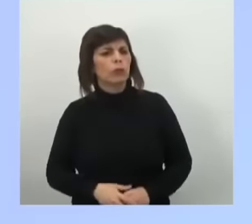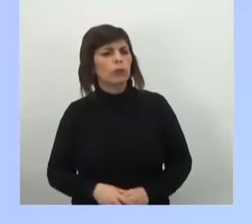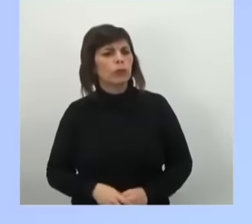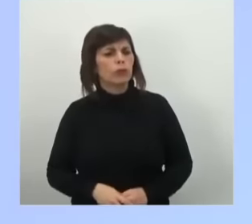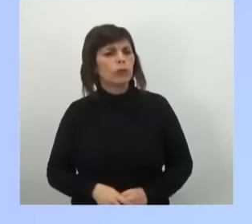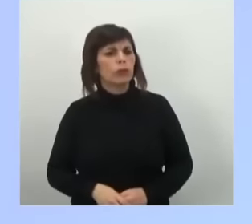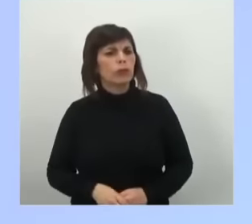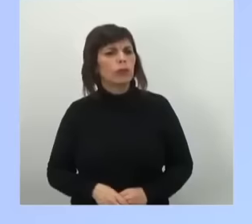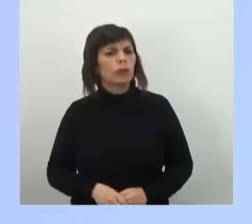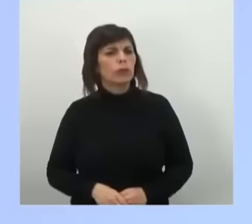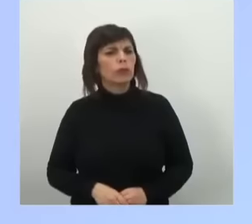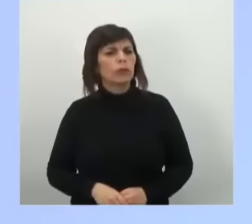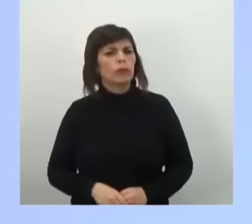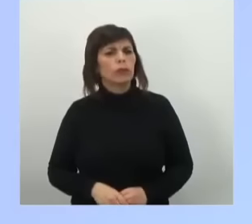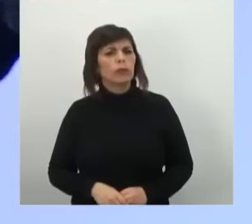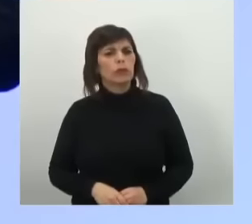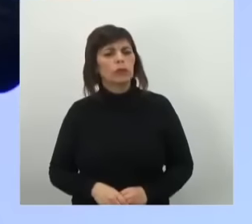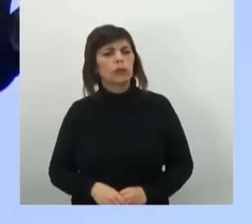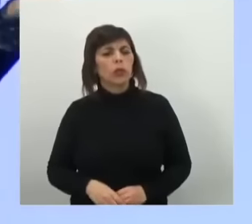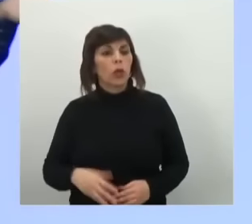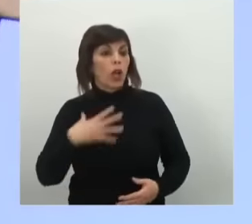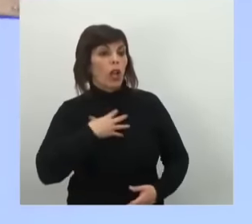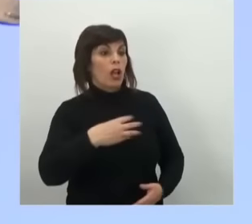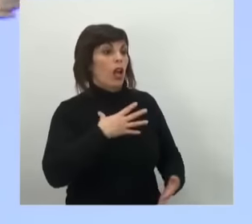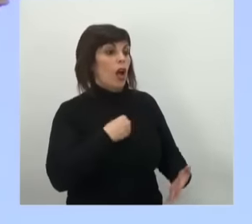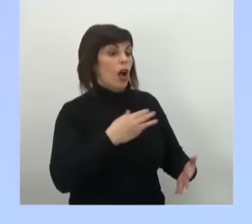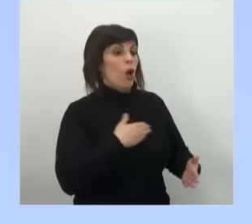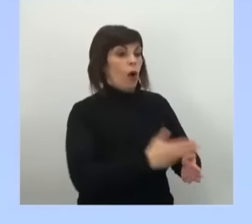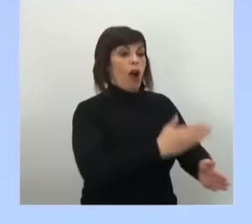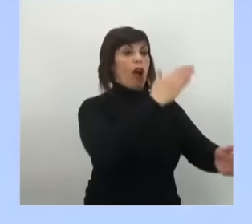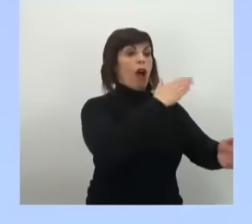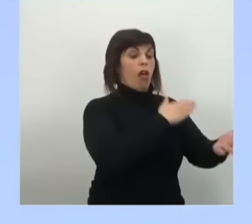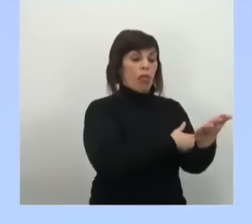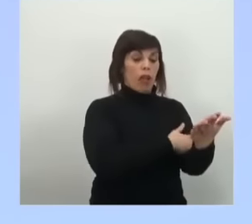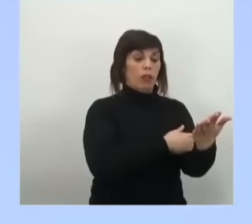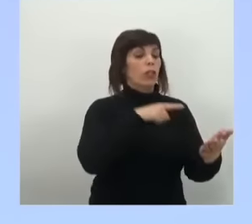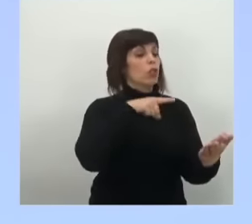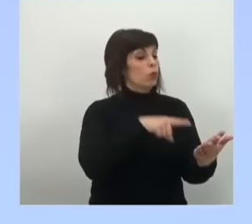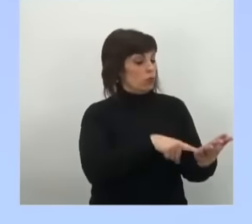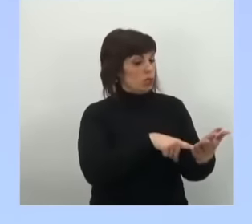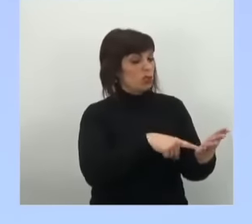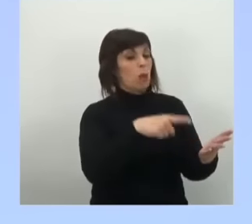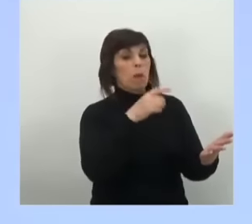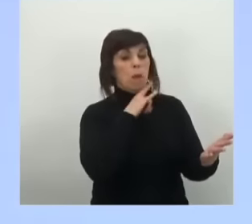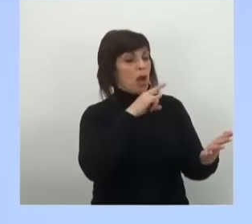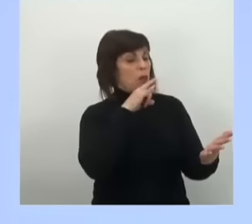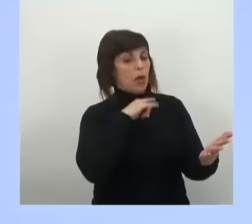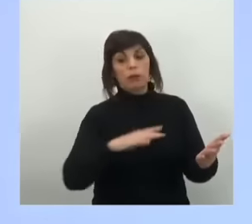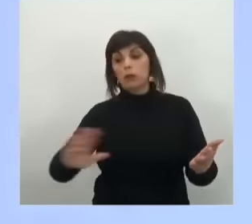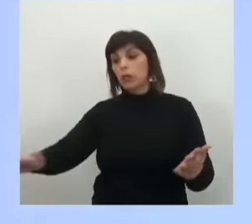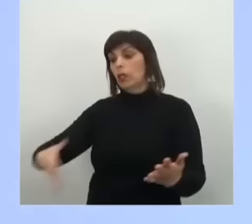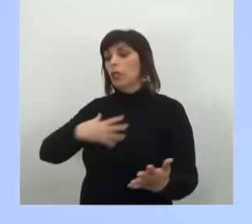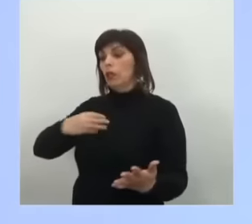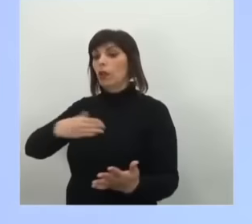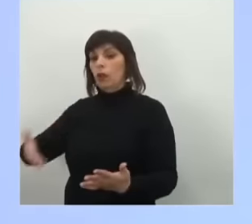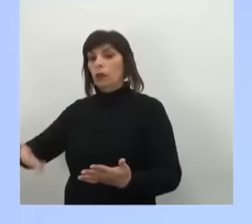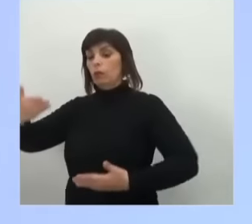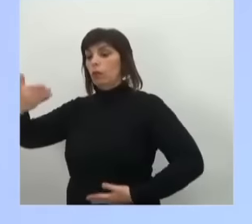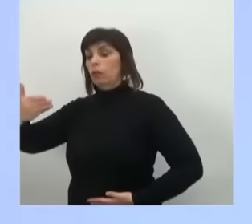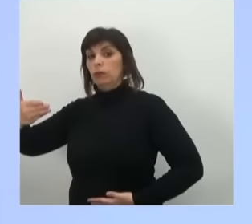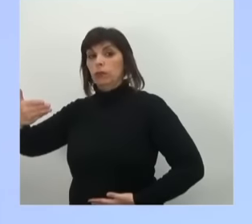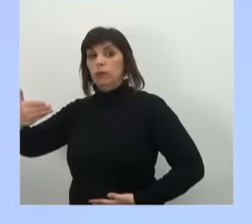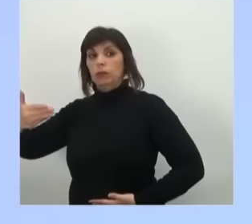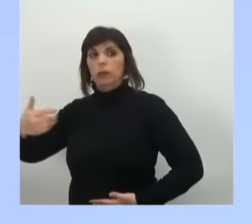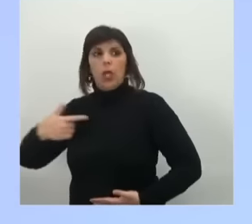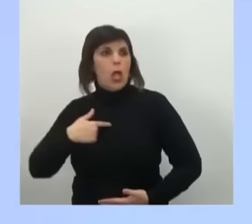entonces Saca las dos hojas la anterior la que me había dicho esto te va a suceder y la que tenía ahora entonces yo estaba